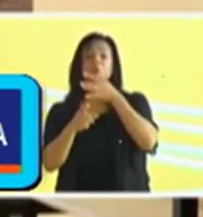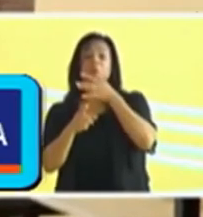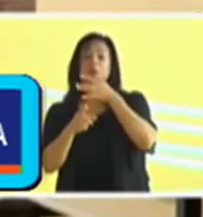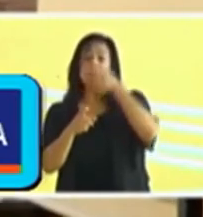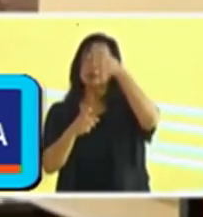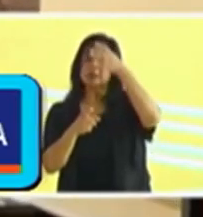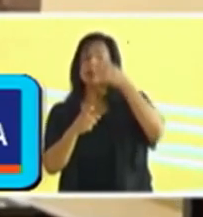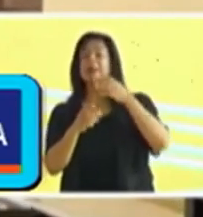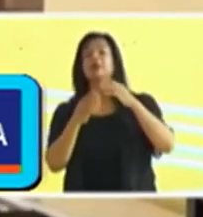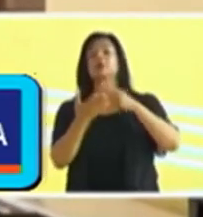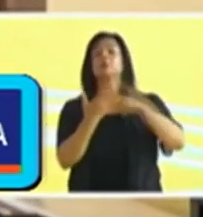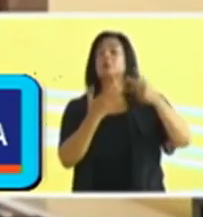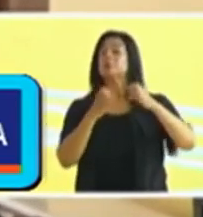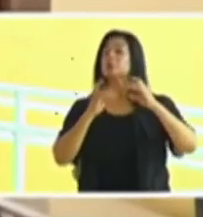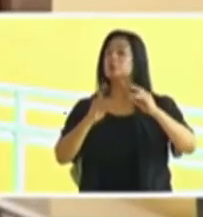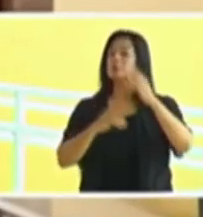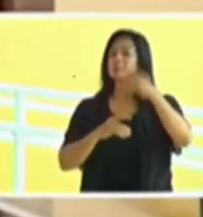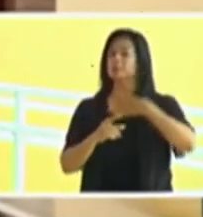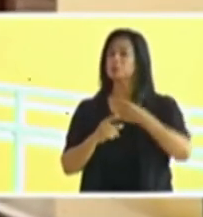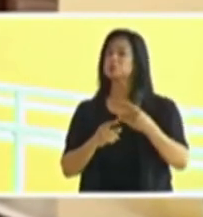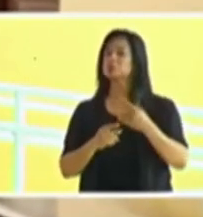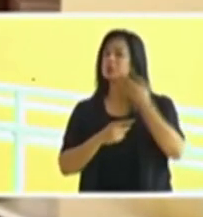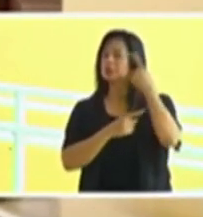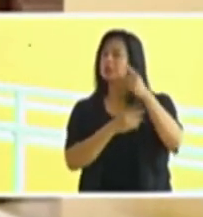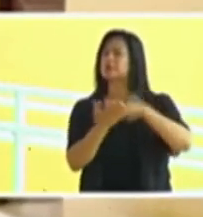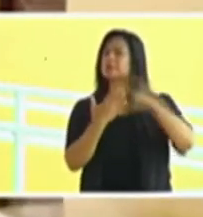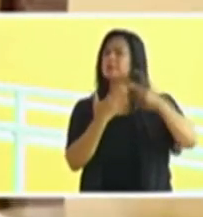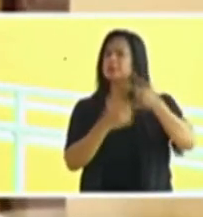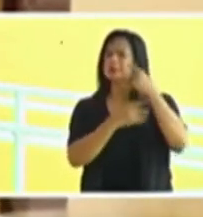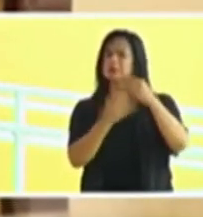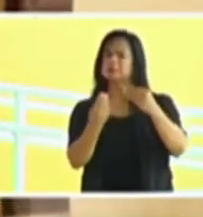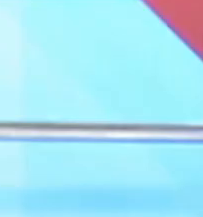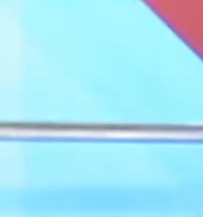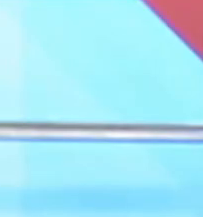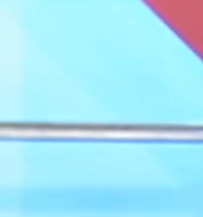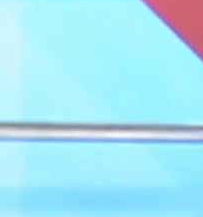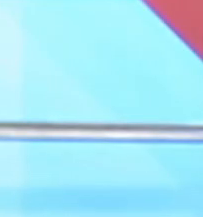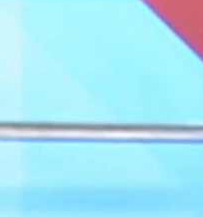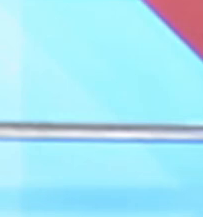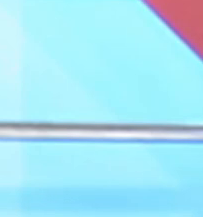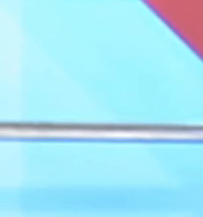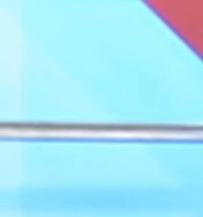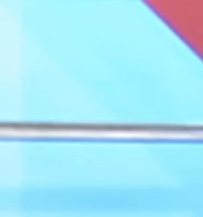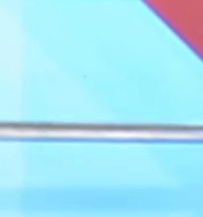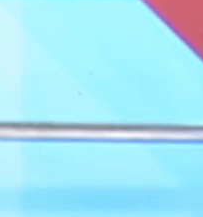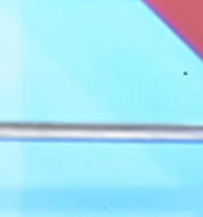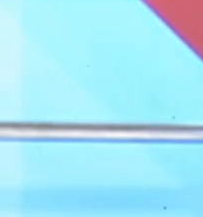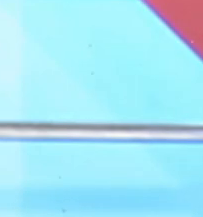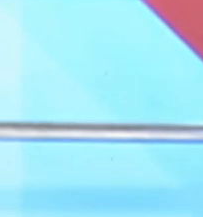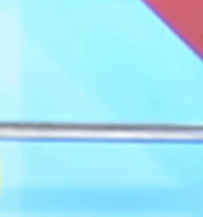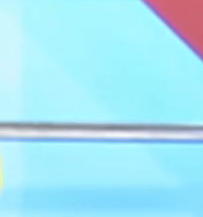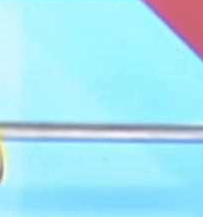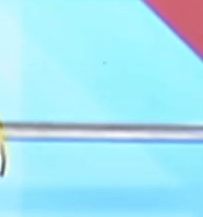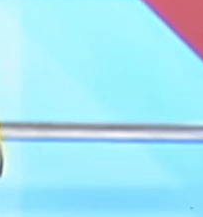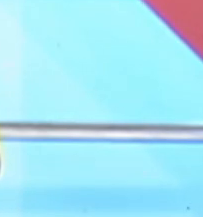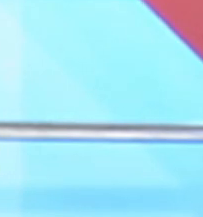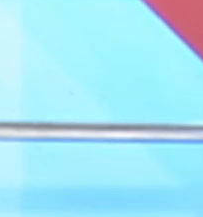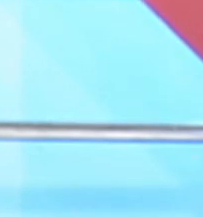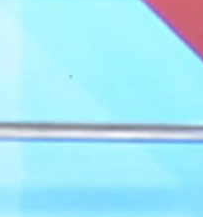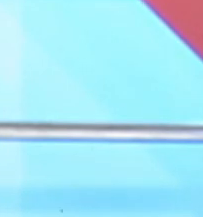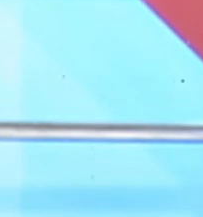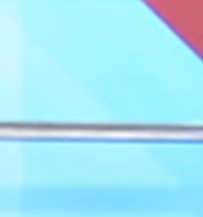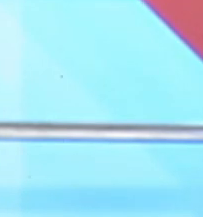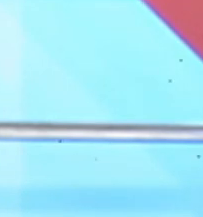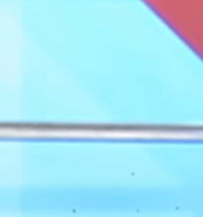hora. Quisiera aprovechar y saludar a toda la gente que está en sintonía, a los que están a través de Teleradio América, eso es 45